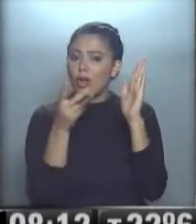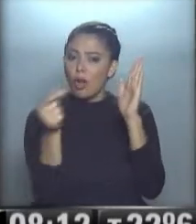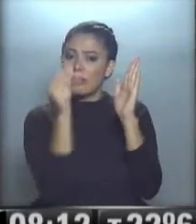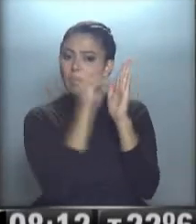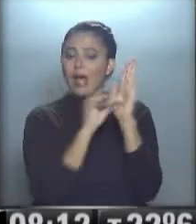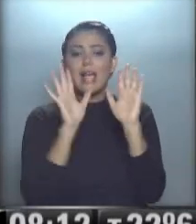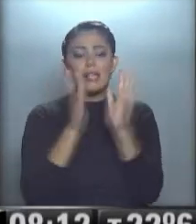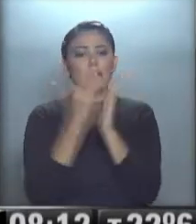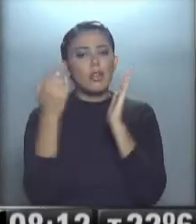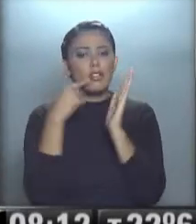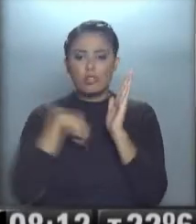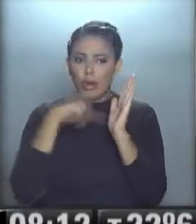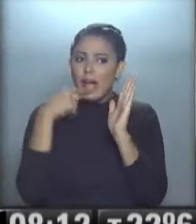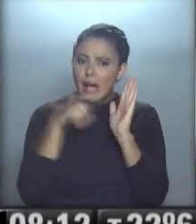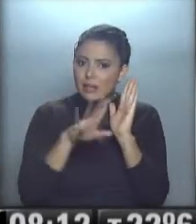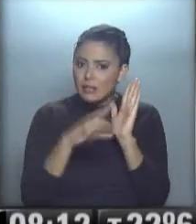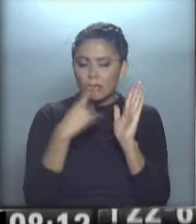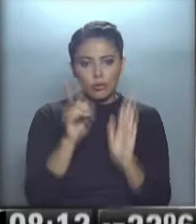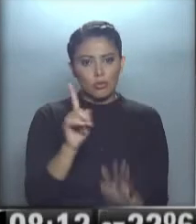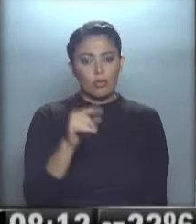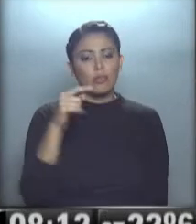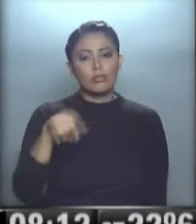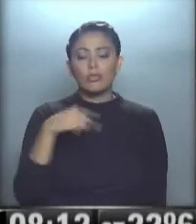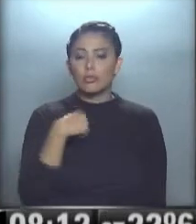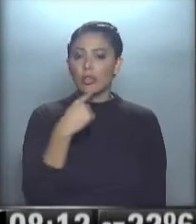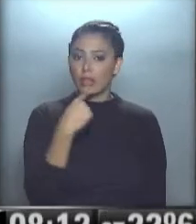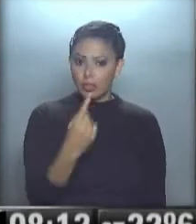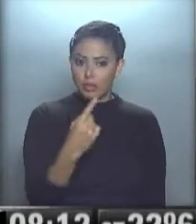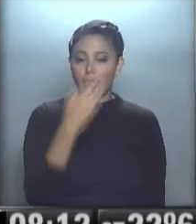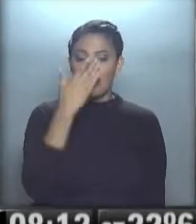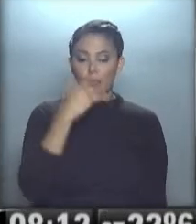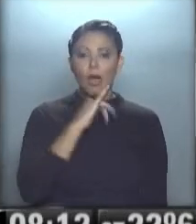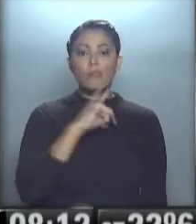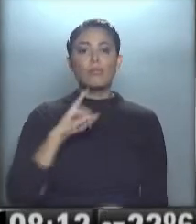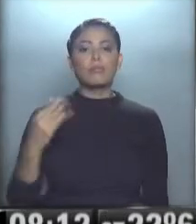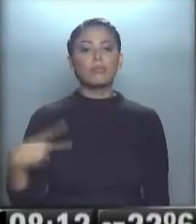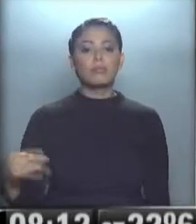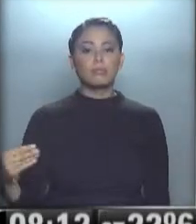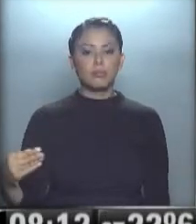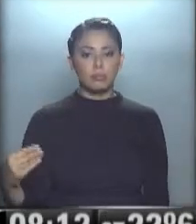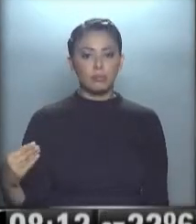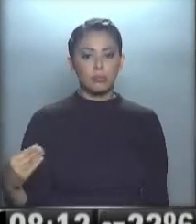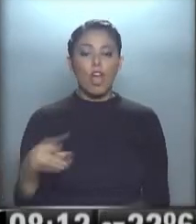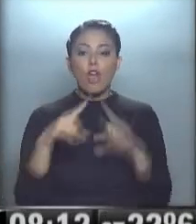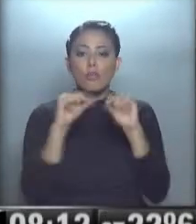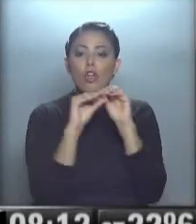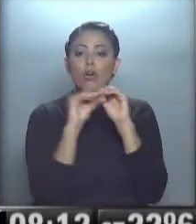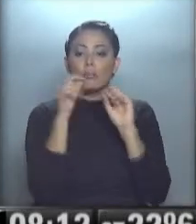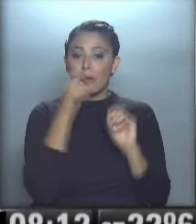un periódico, sino lo que íbamos a establecer era la publicación del número